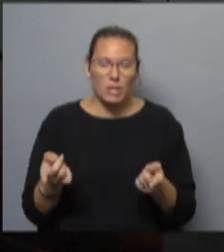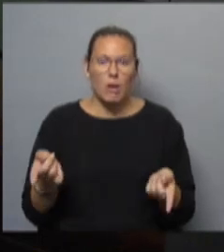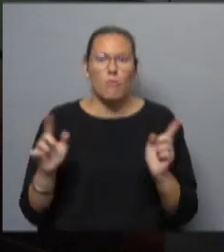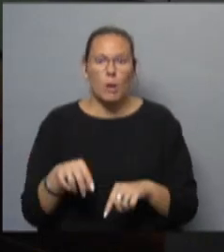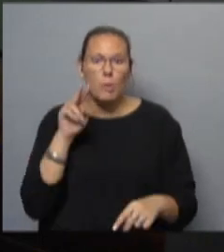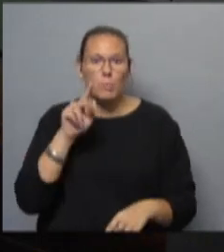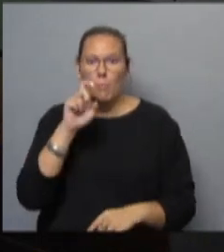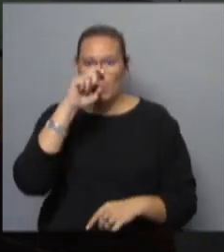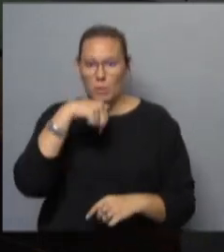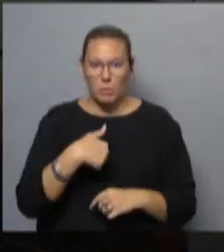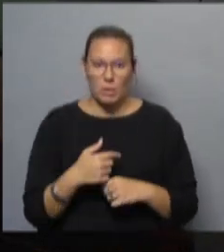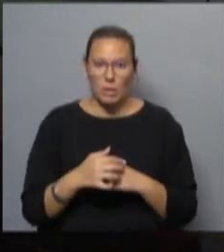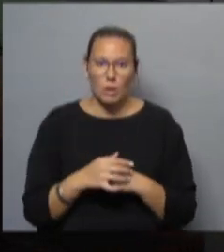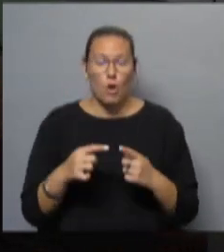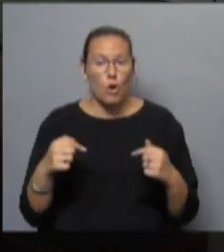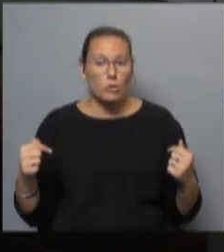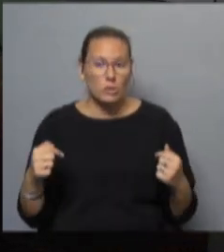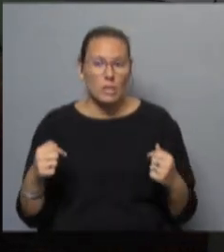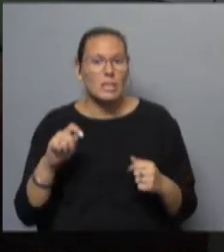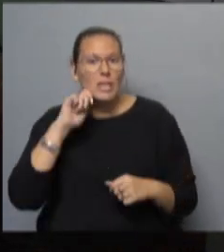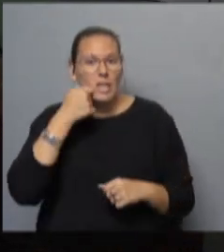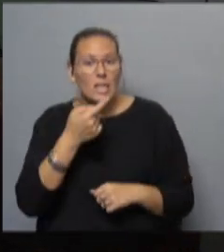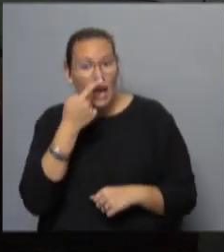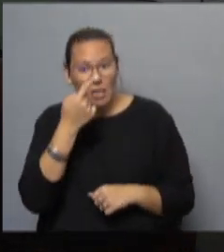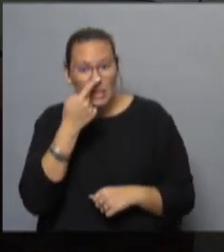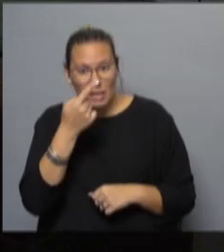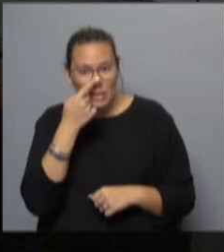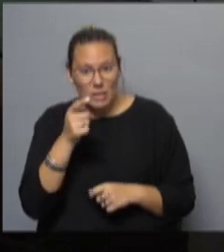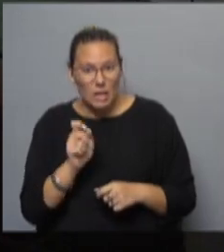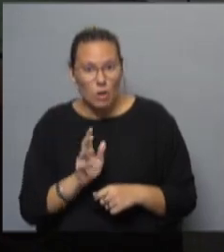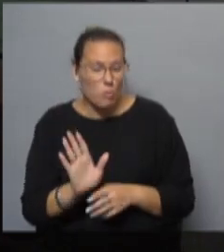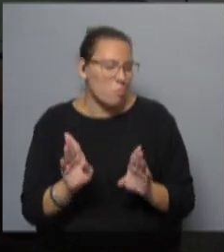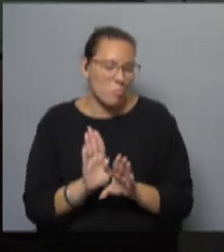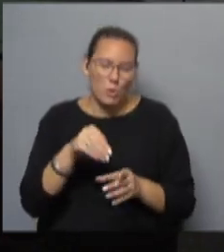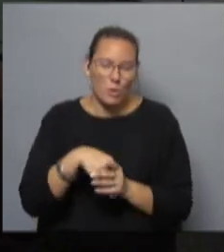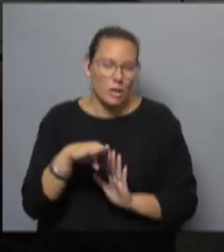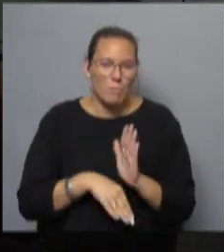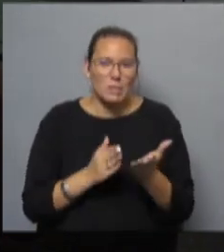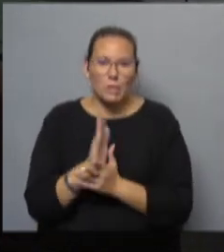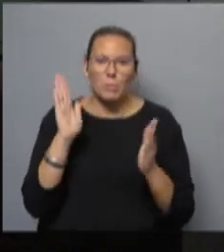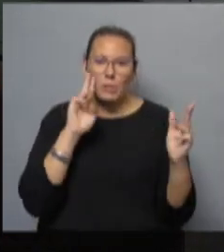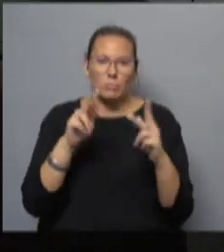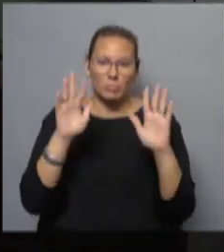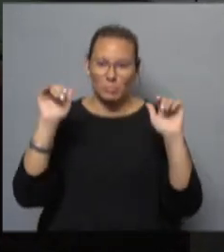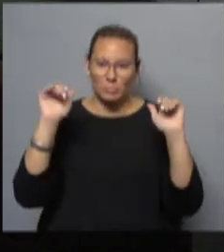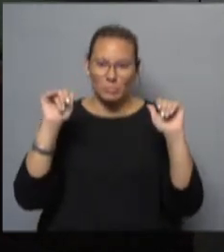montevideo con cosas lindas e interesantes como caracterizan a este programa esta mañana